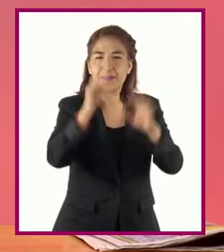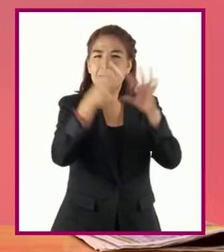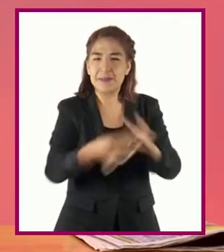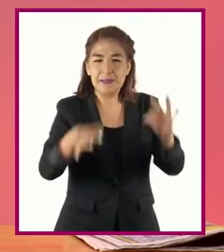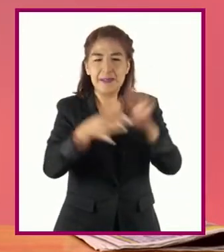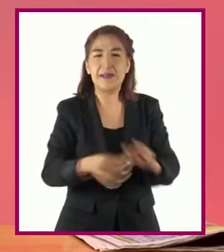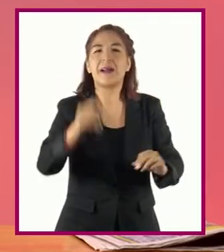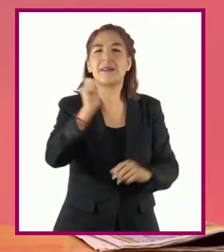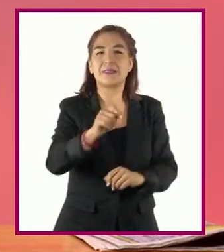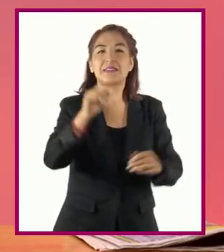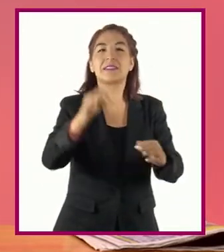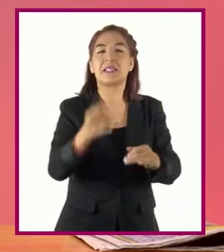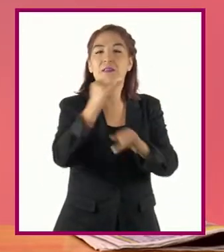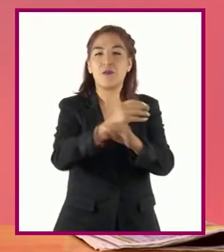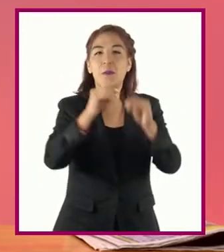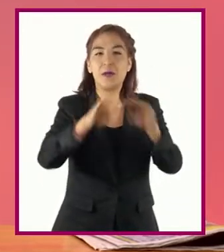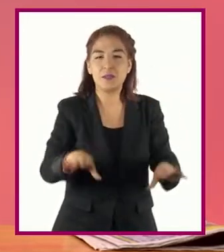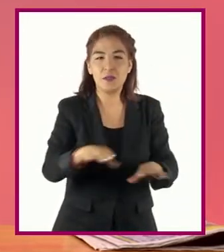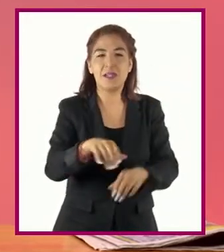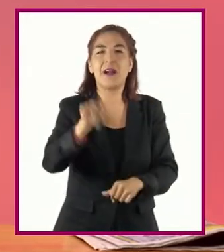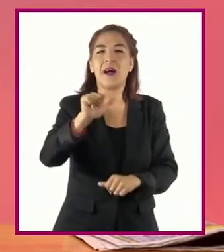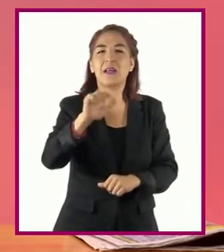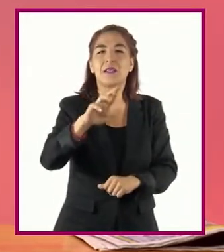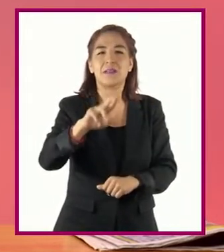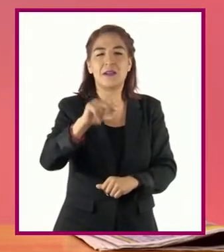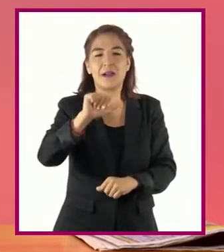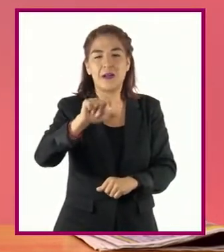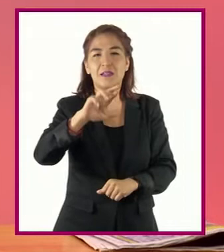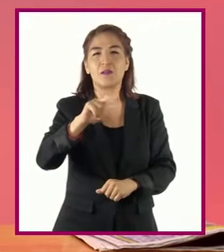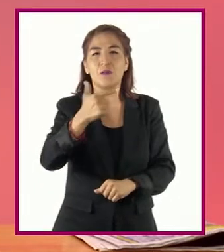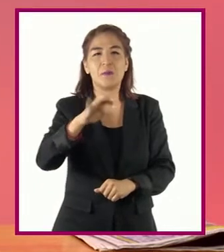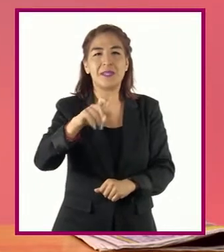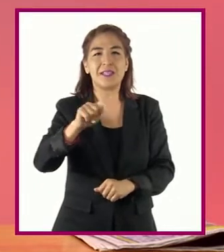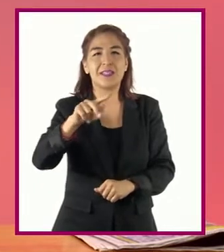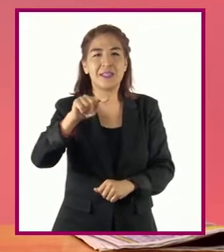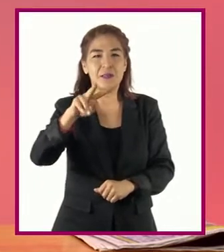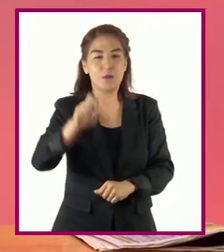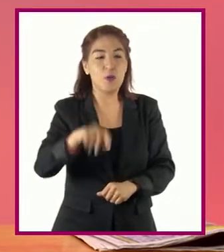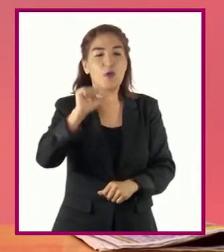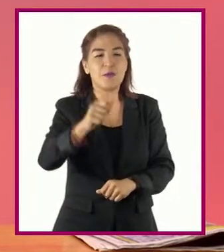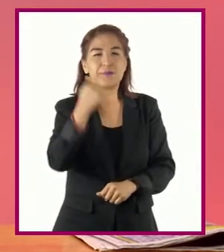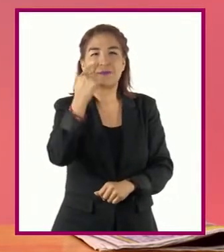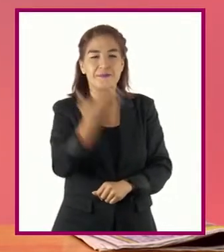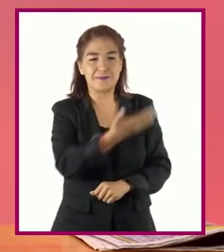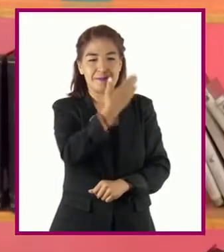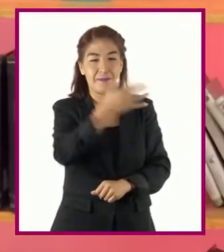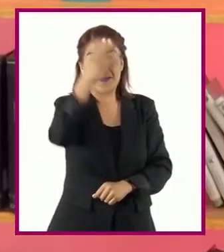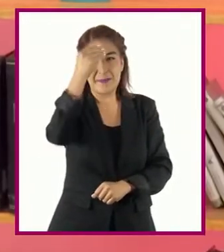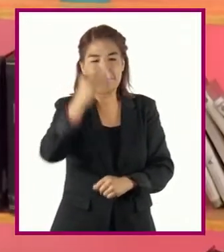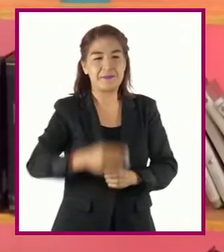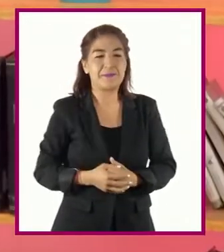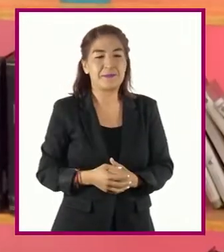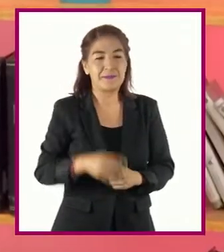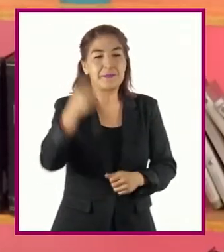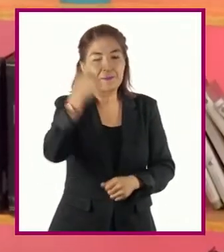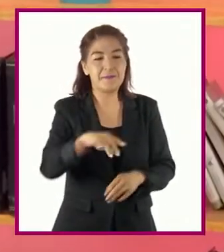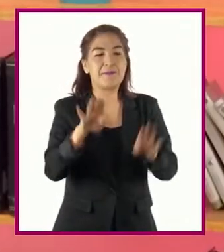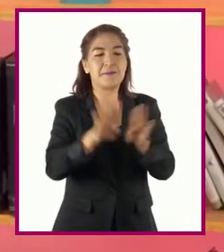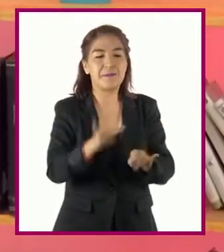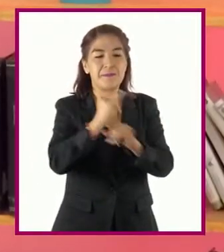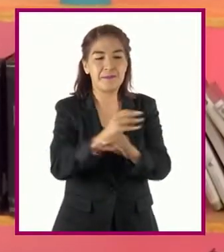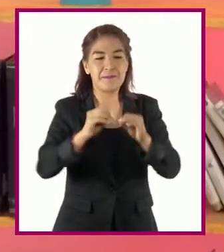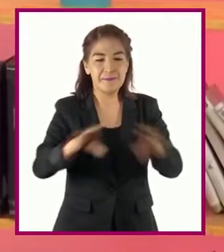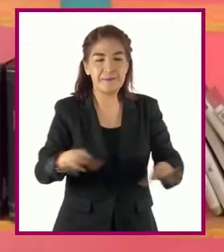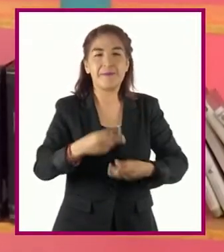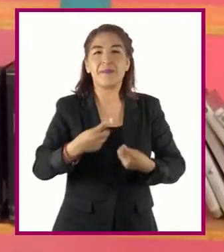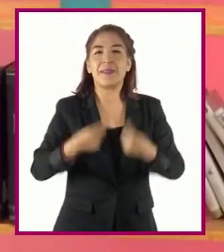textos argumentativos y trabajaremos el aprendizaje esperado, jerarquizar información para expresar